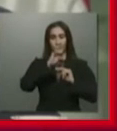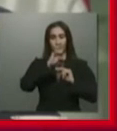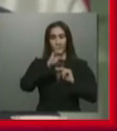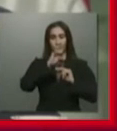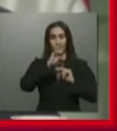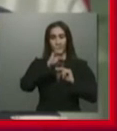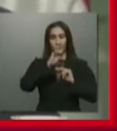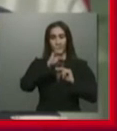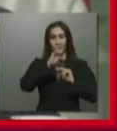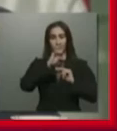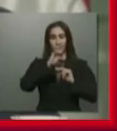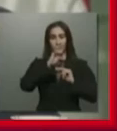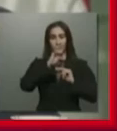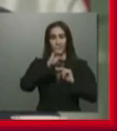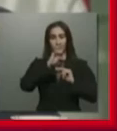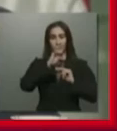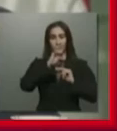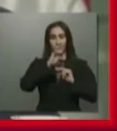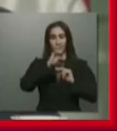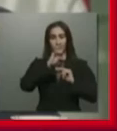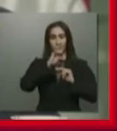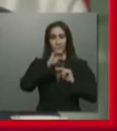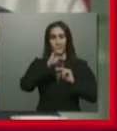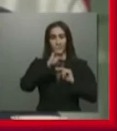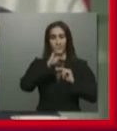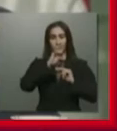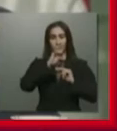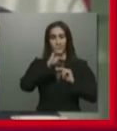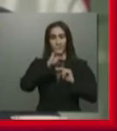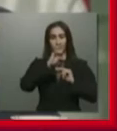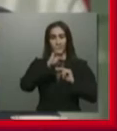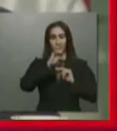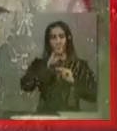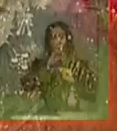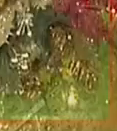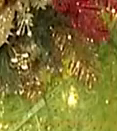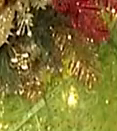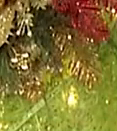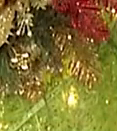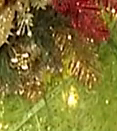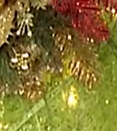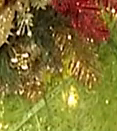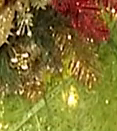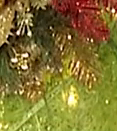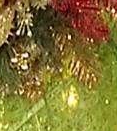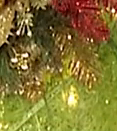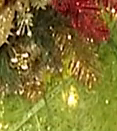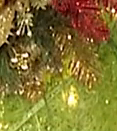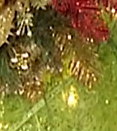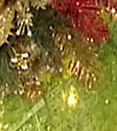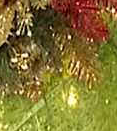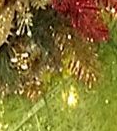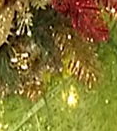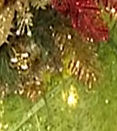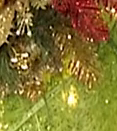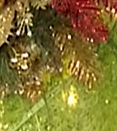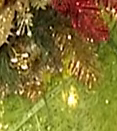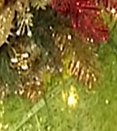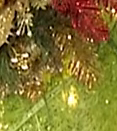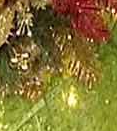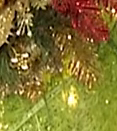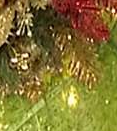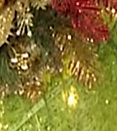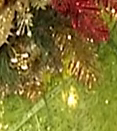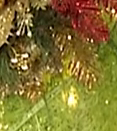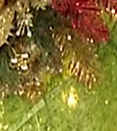lamentablemente la economía ha subido demasiado por sabemos por lo que ha pasado con el joven y buscan todas esas alternativas para llegar pues el pan de cada día a su